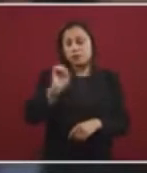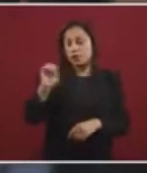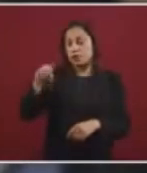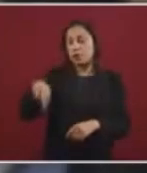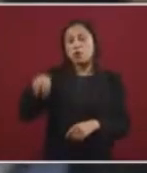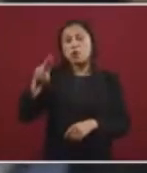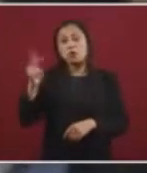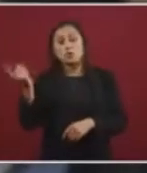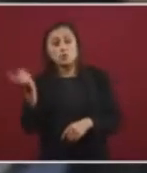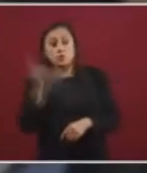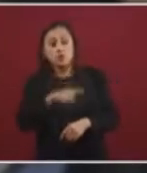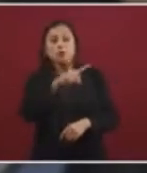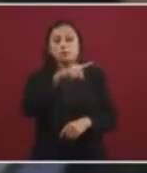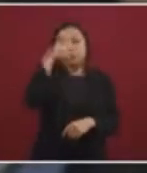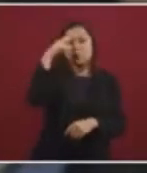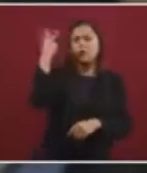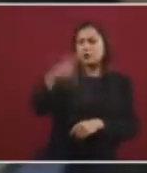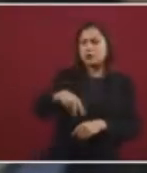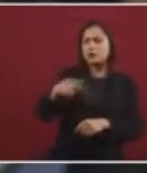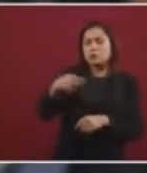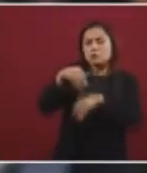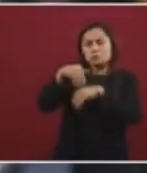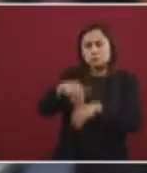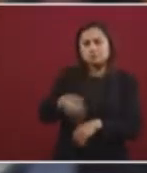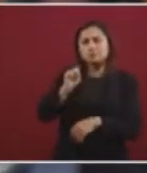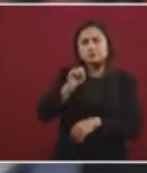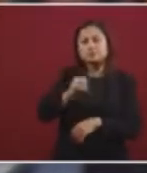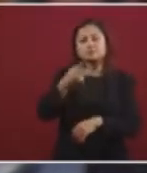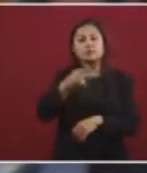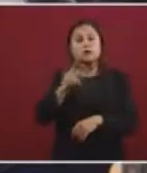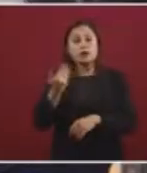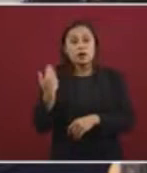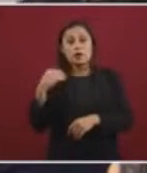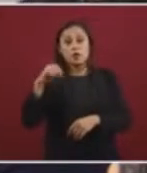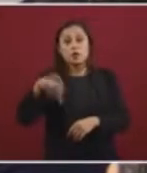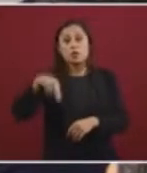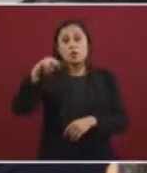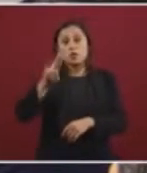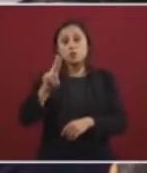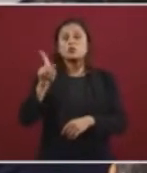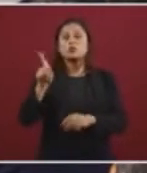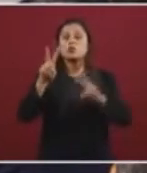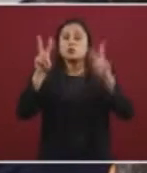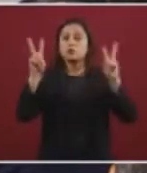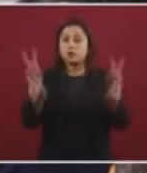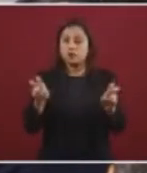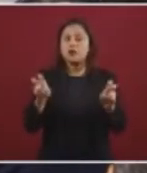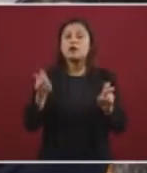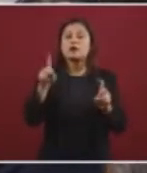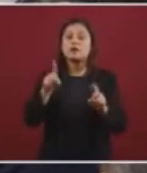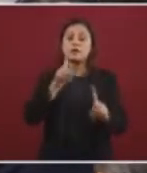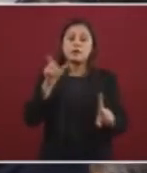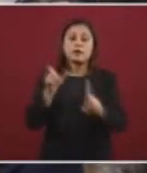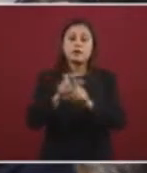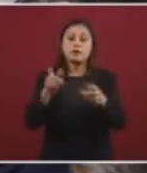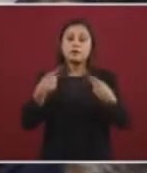Unidas y muy concretamente la última resolución de Naciones Unidas sobre la protección de periodistas, que por primera vez en la historia de